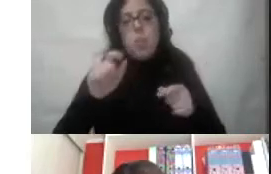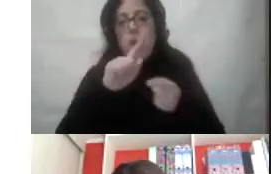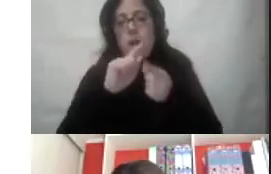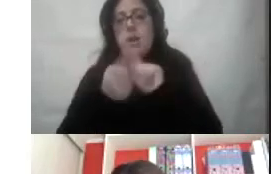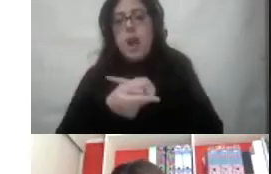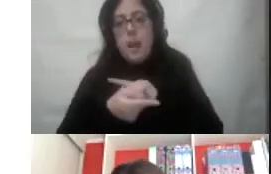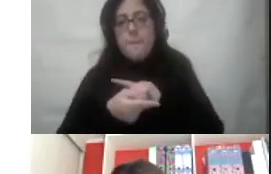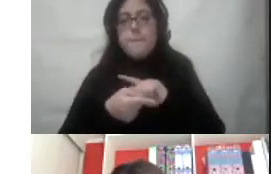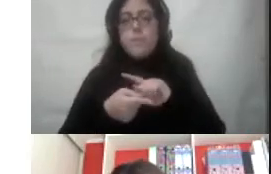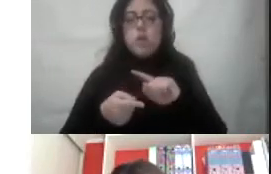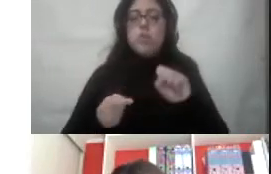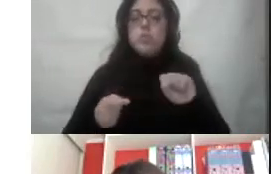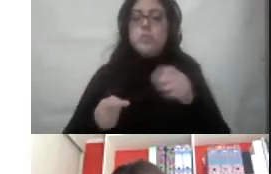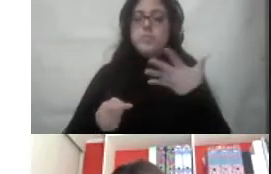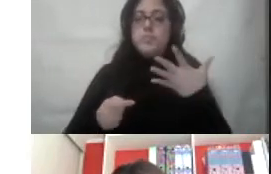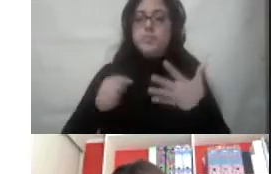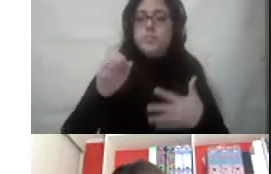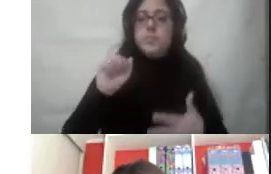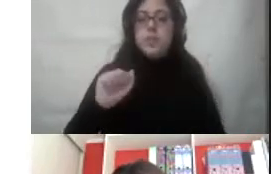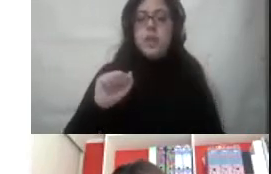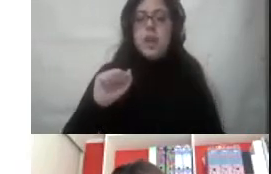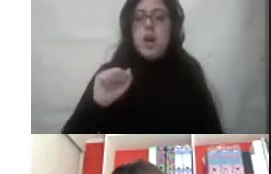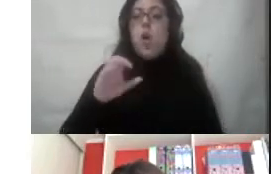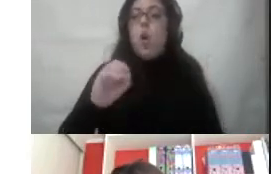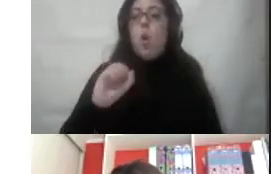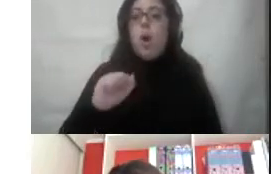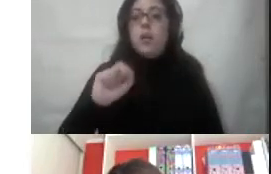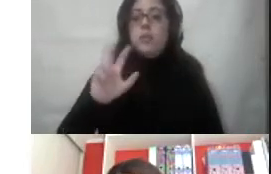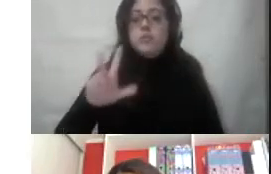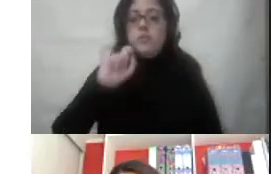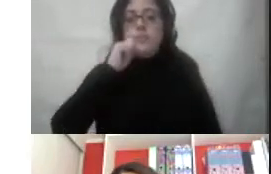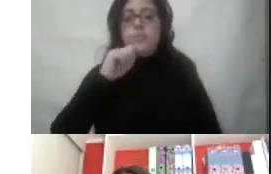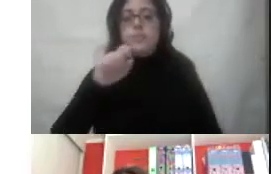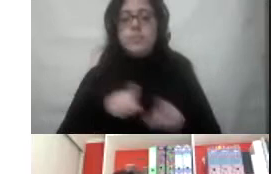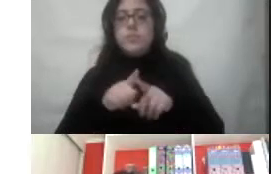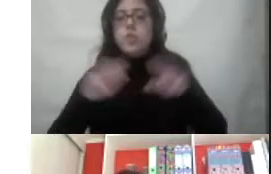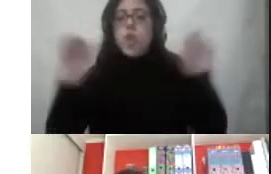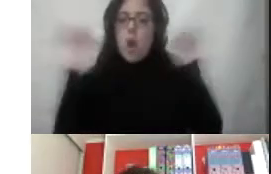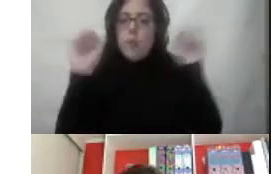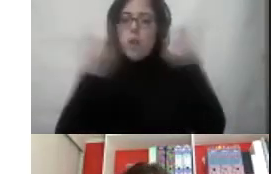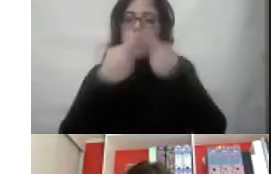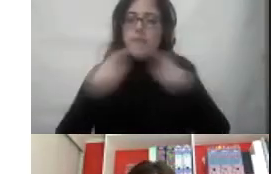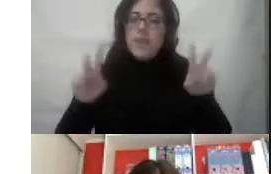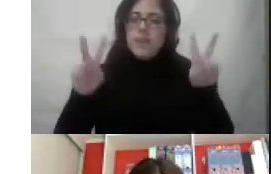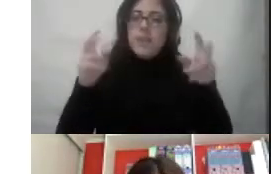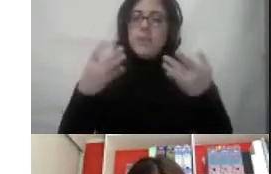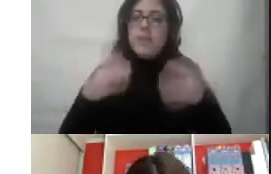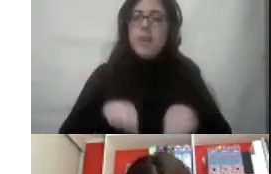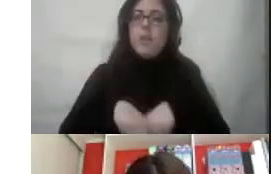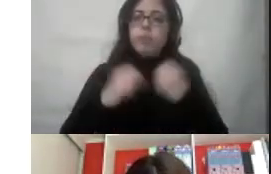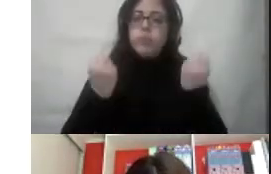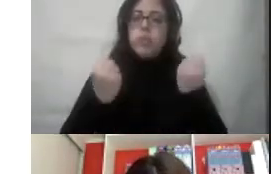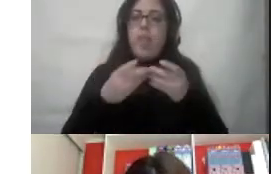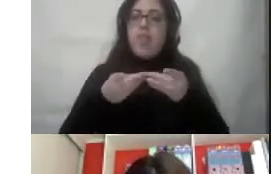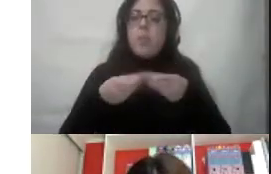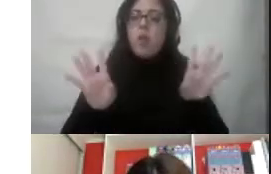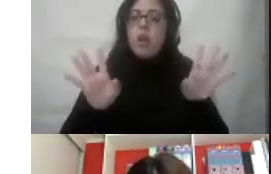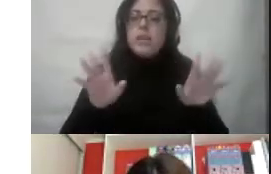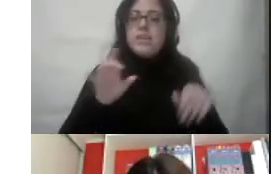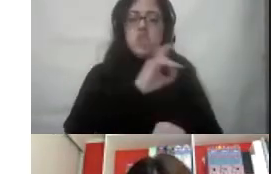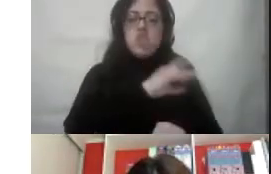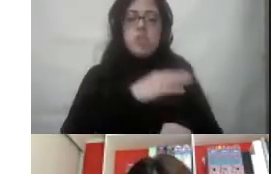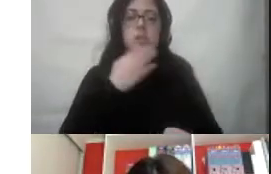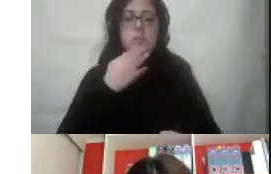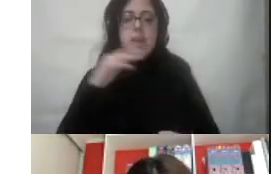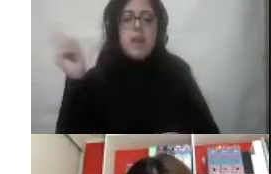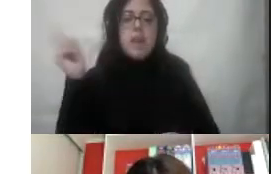ser comparar distintas visiones sobre los quiebres de la democracia en Chile, para finalmente irnos al 9, donde podemos explicar y dar